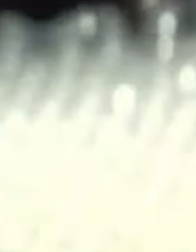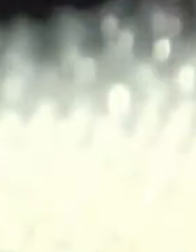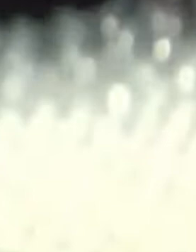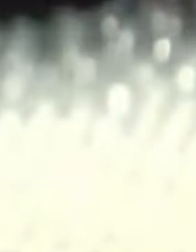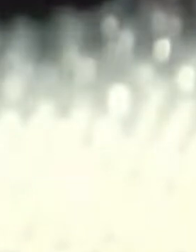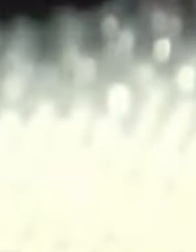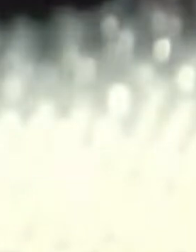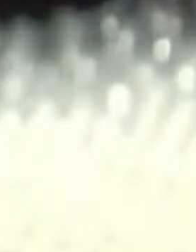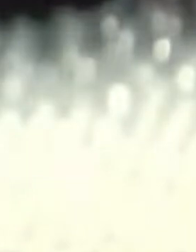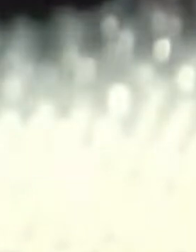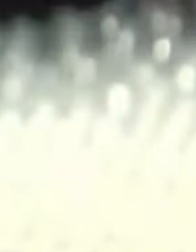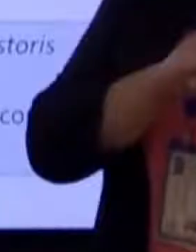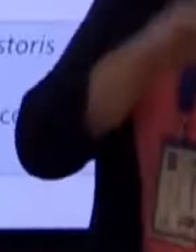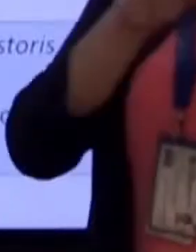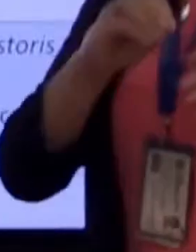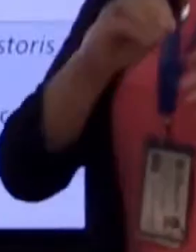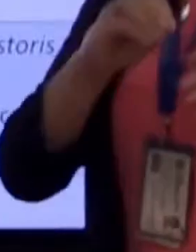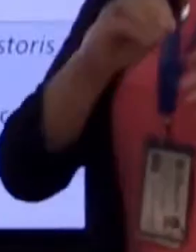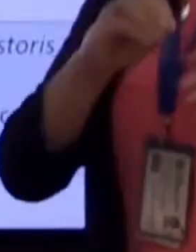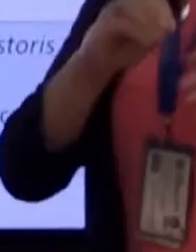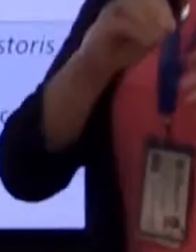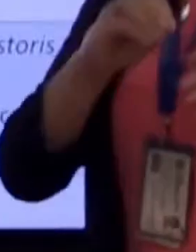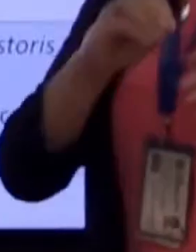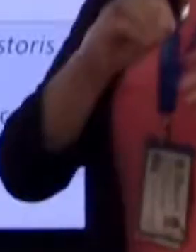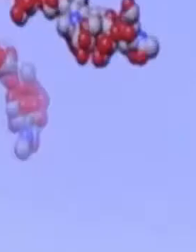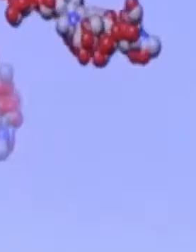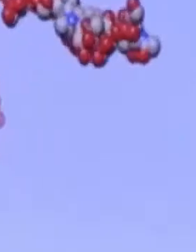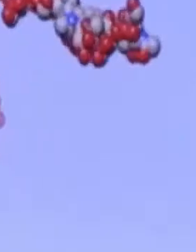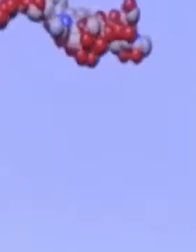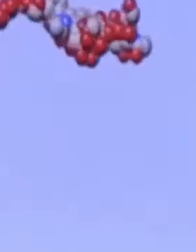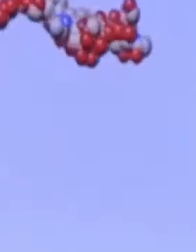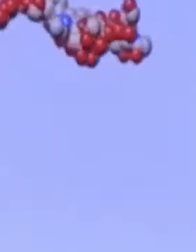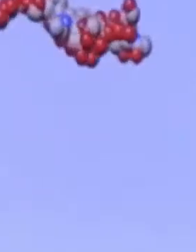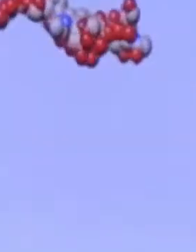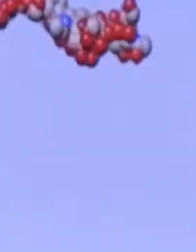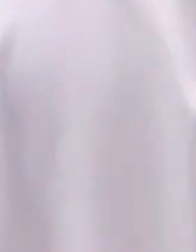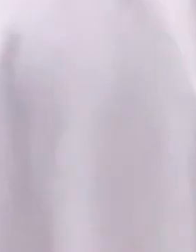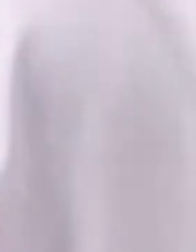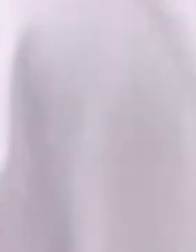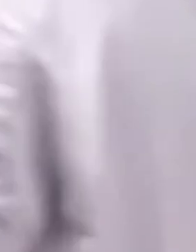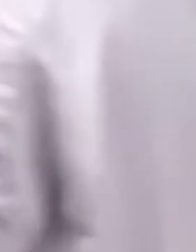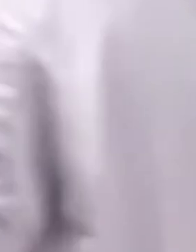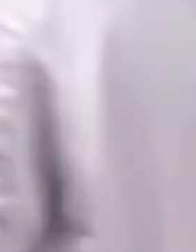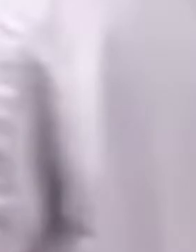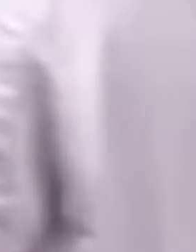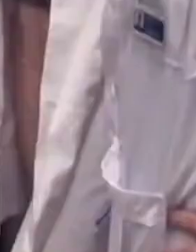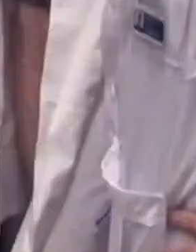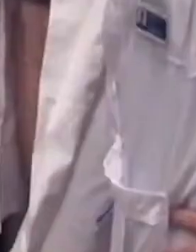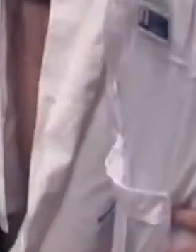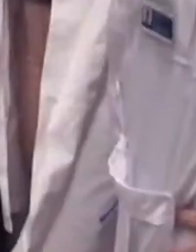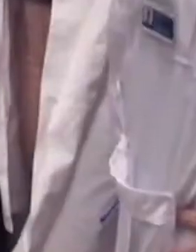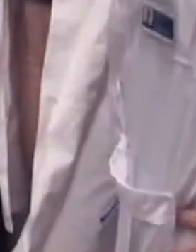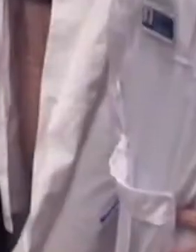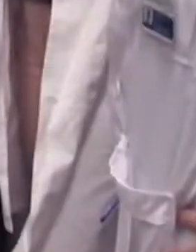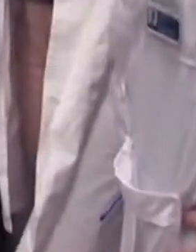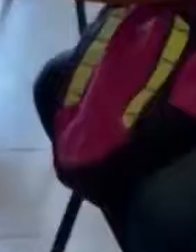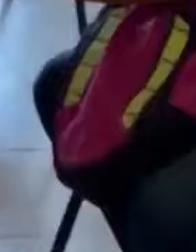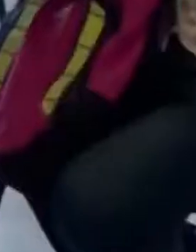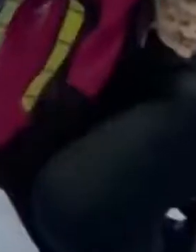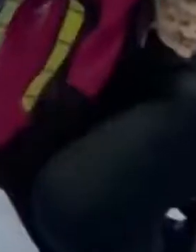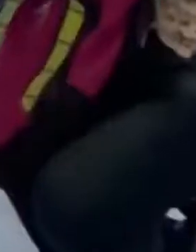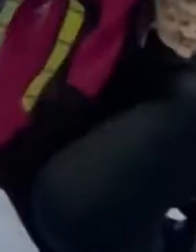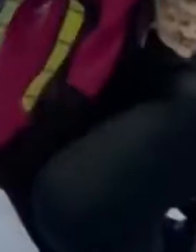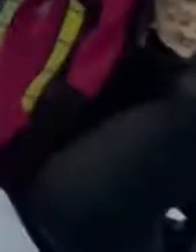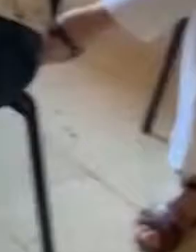que a degüello, en este bulbo, humedad de amor bravío, Baraguana